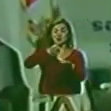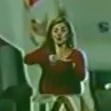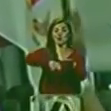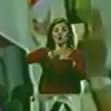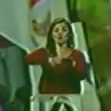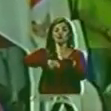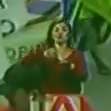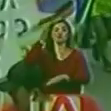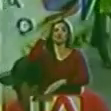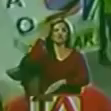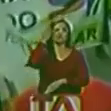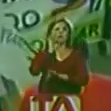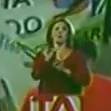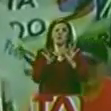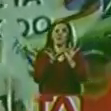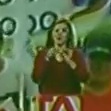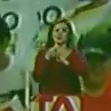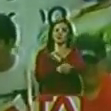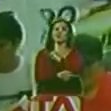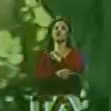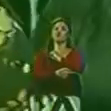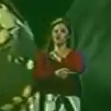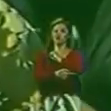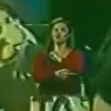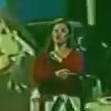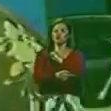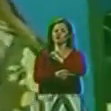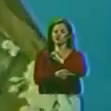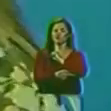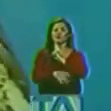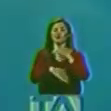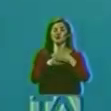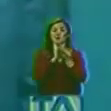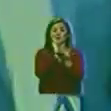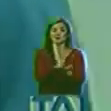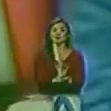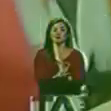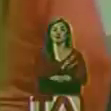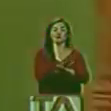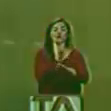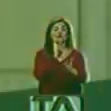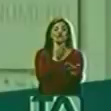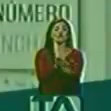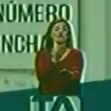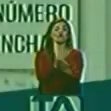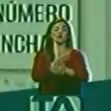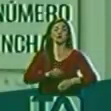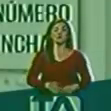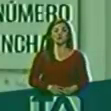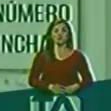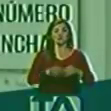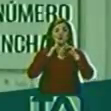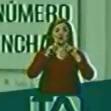conoce perfectamente las penas de perjurio por lo que todo lo que declara está sustentado con pruebas de lo declarado